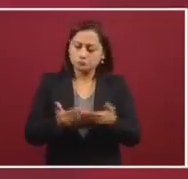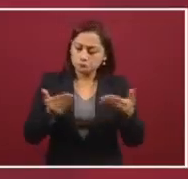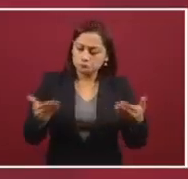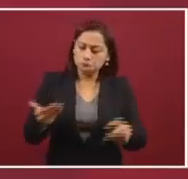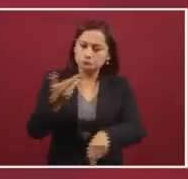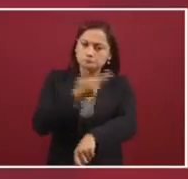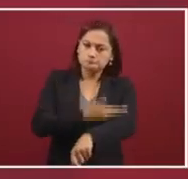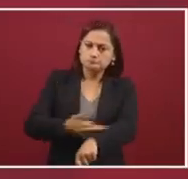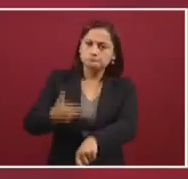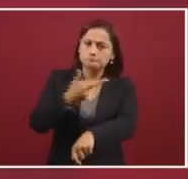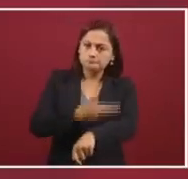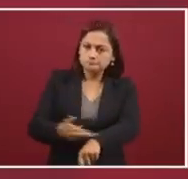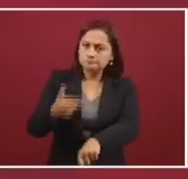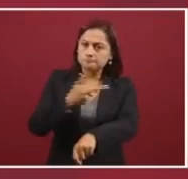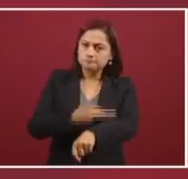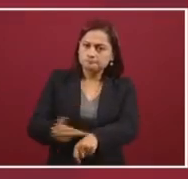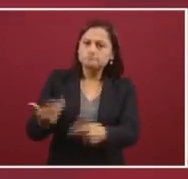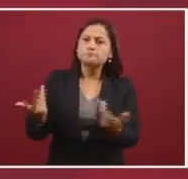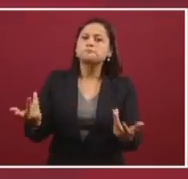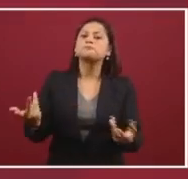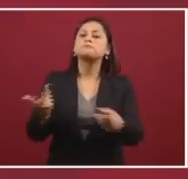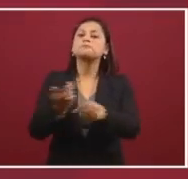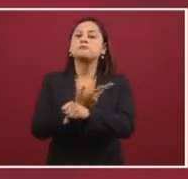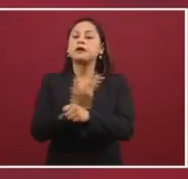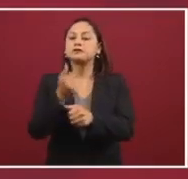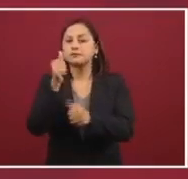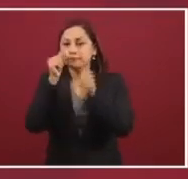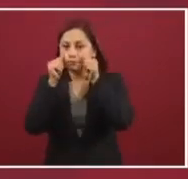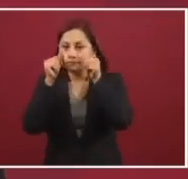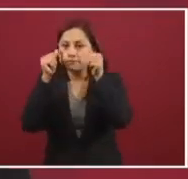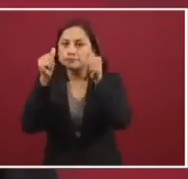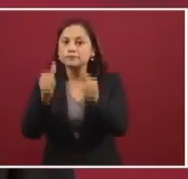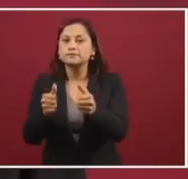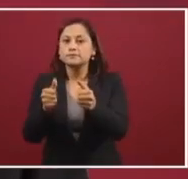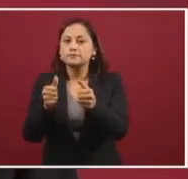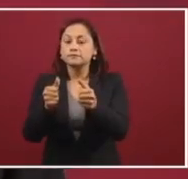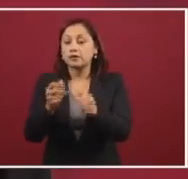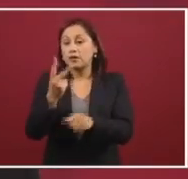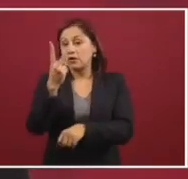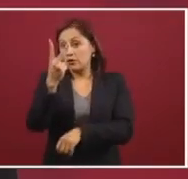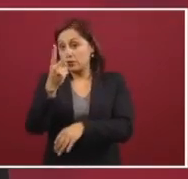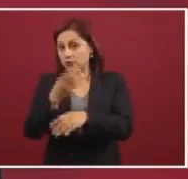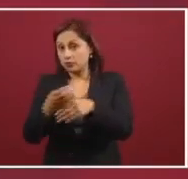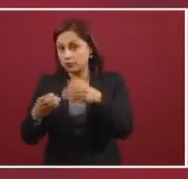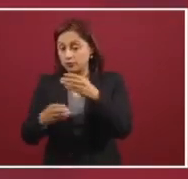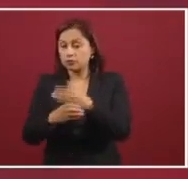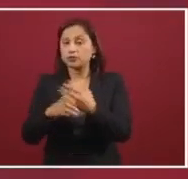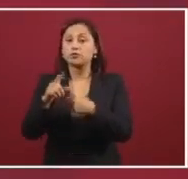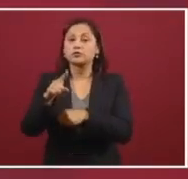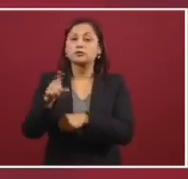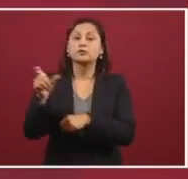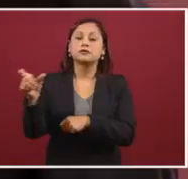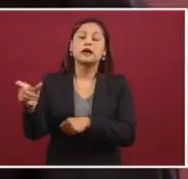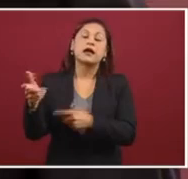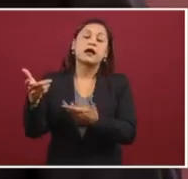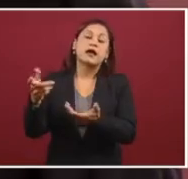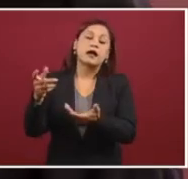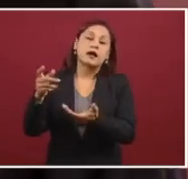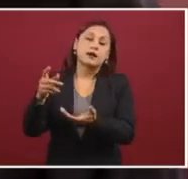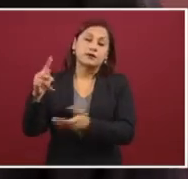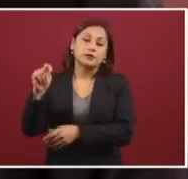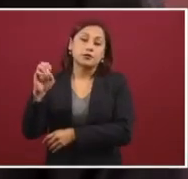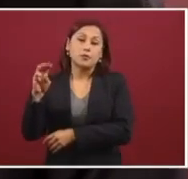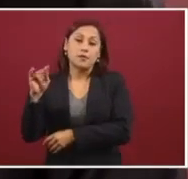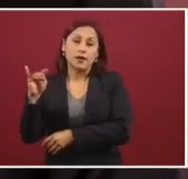en los dos casos asimismo el mandatario federal indicó que enviará una carta al presidente de la suprema corte